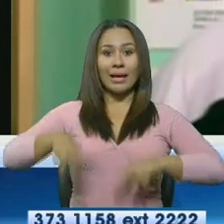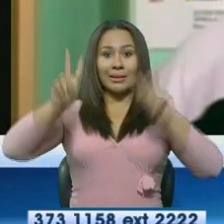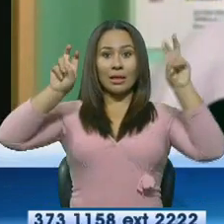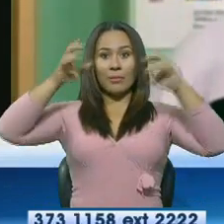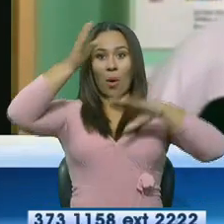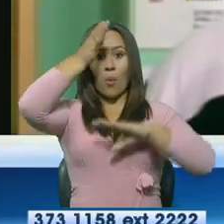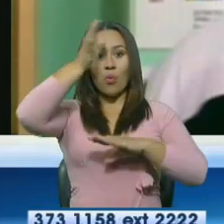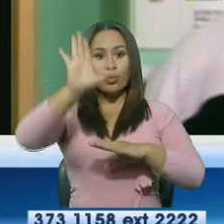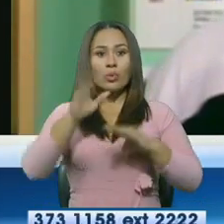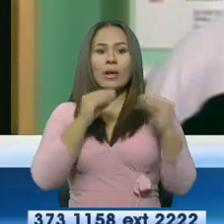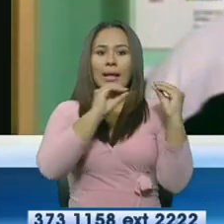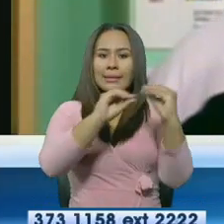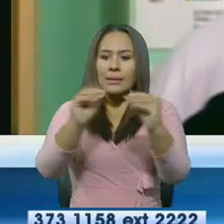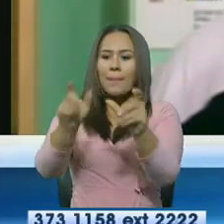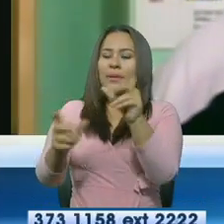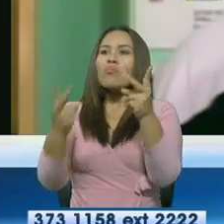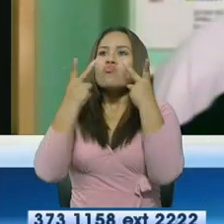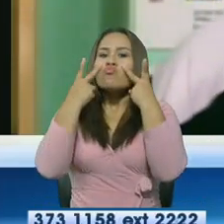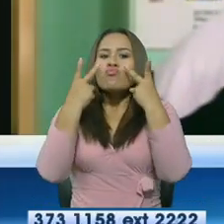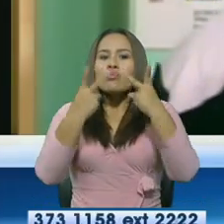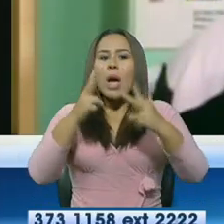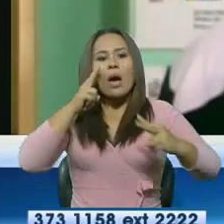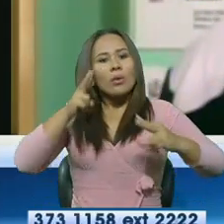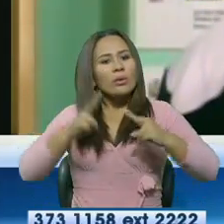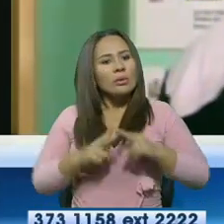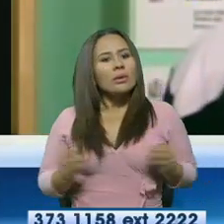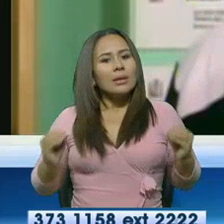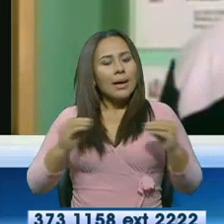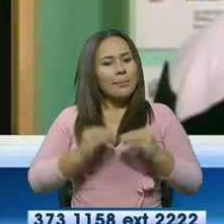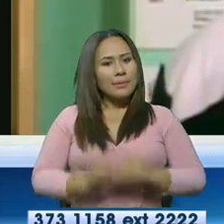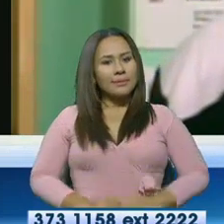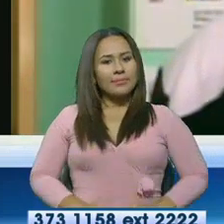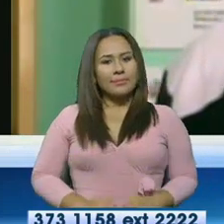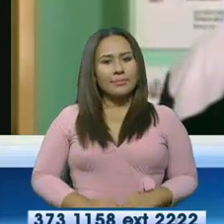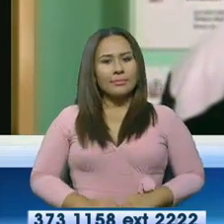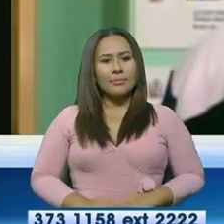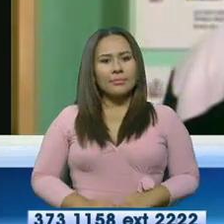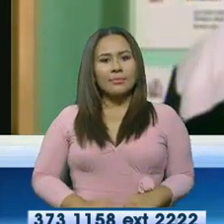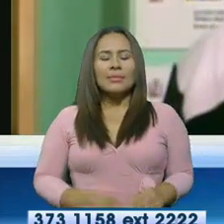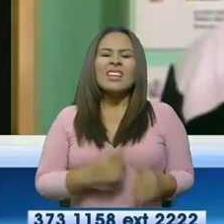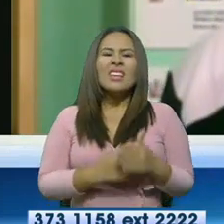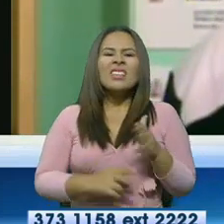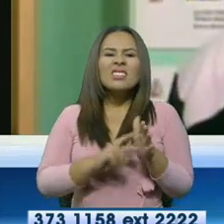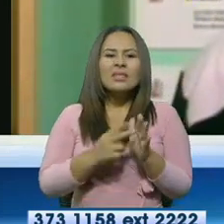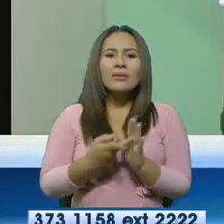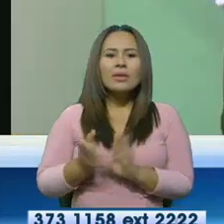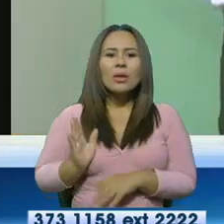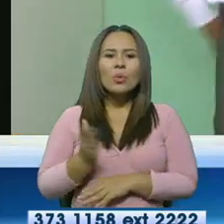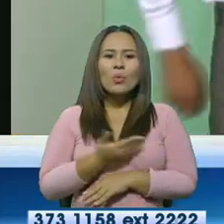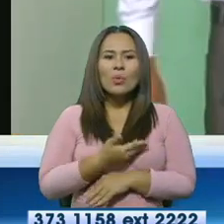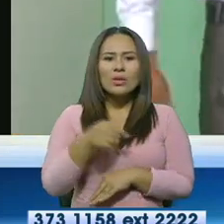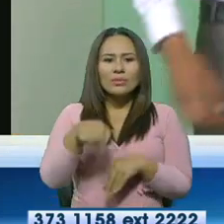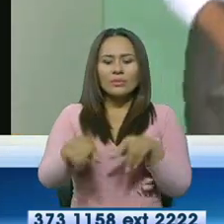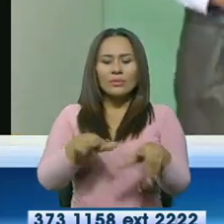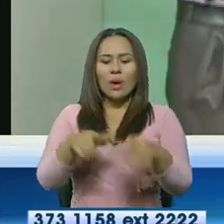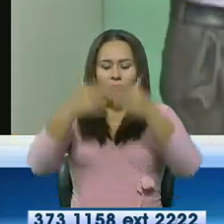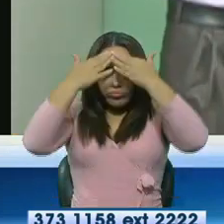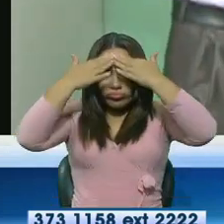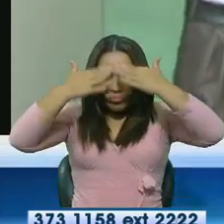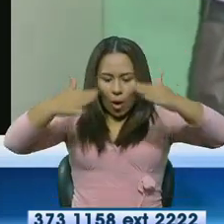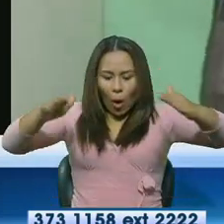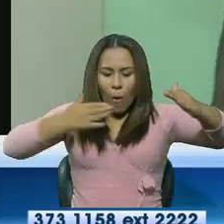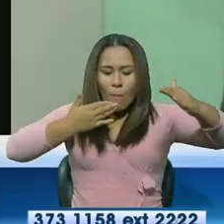la ciudadanía, el mundo, conozca un poco más sobre lo que es, en este caso, nuestro cantón. Esa es la riqueza